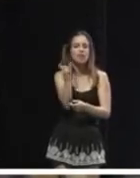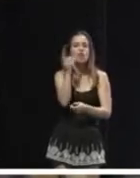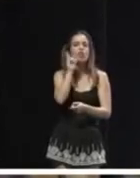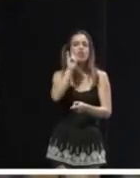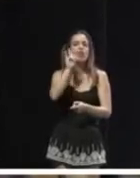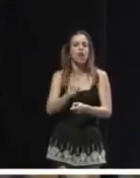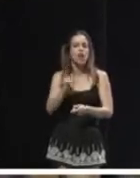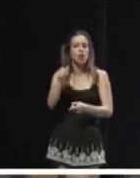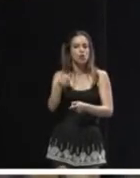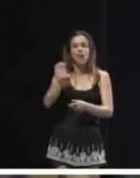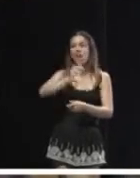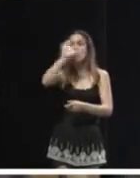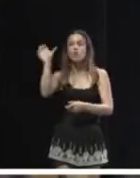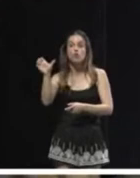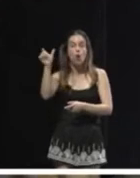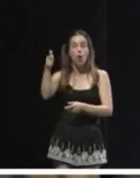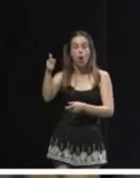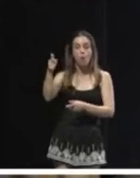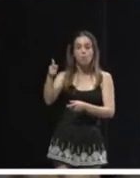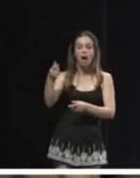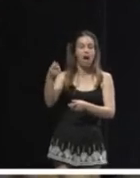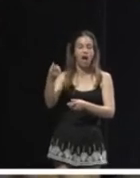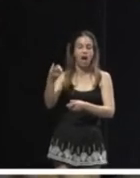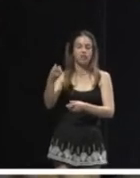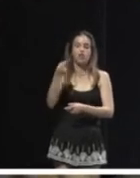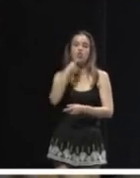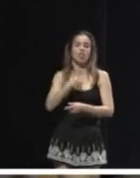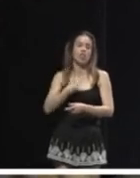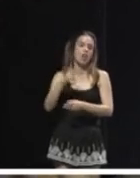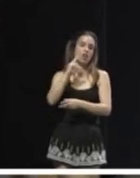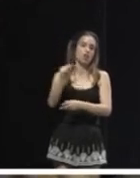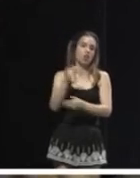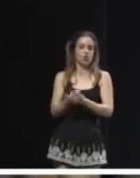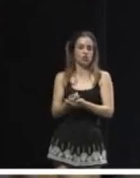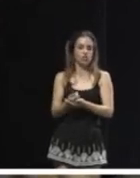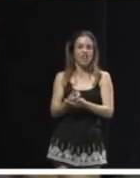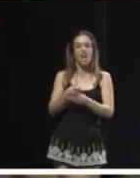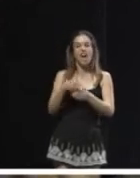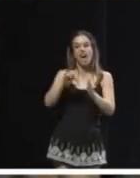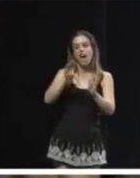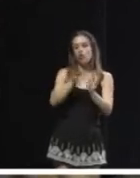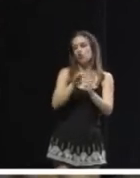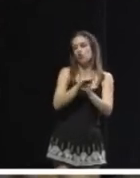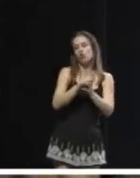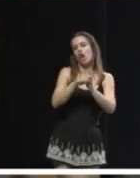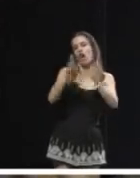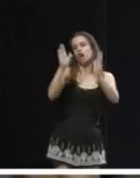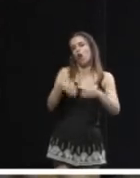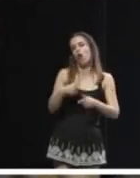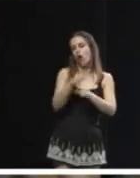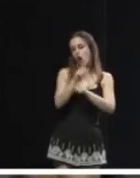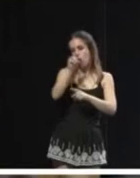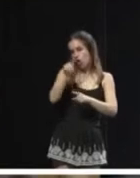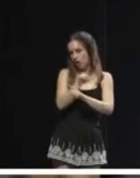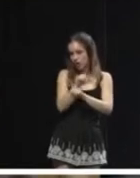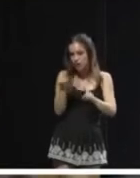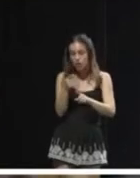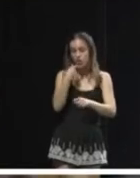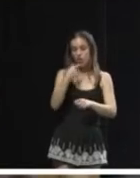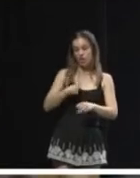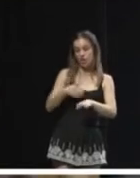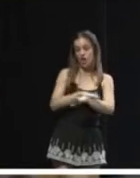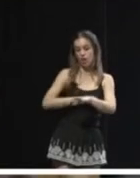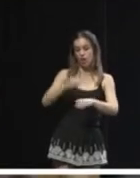Europa no lo permitía, que era inconstitucional. Y todo era mentira. Nos lo decían en el